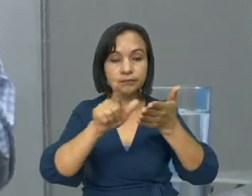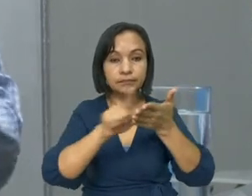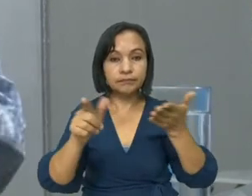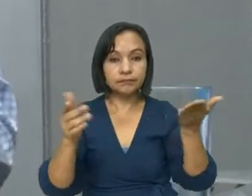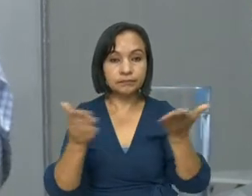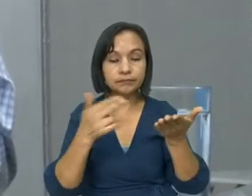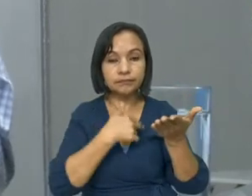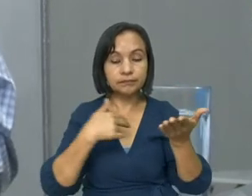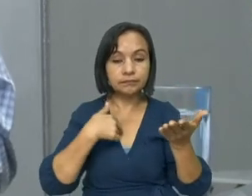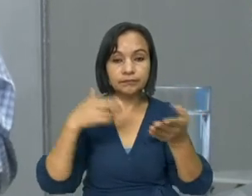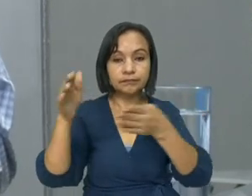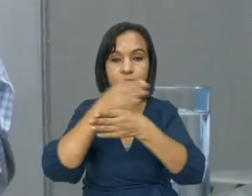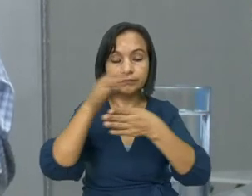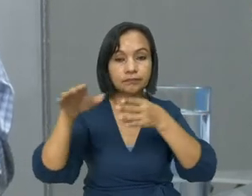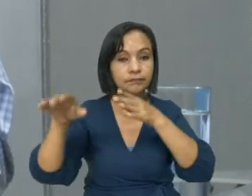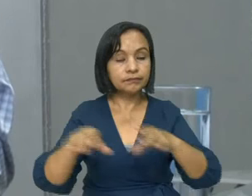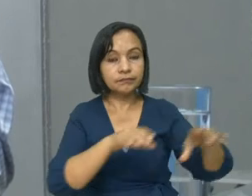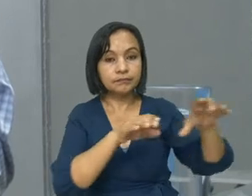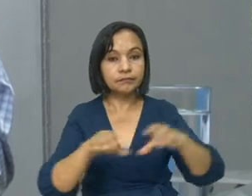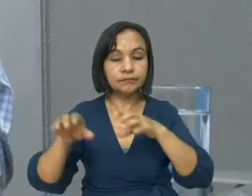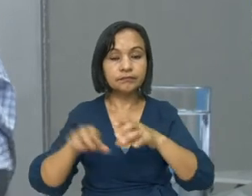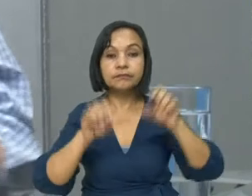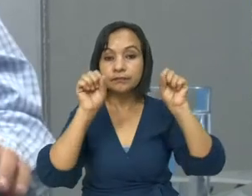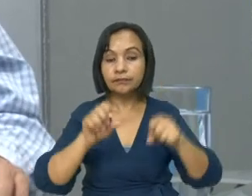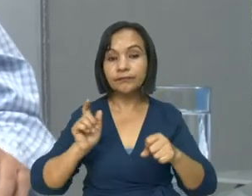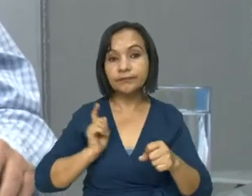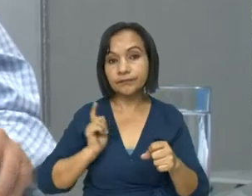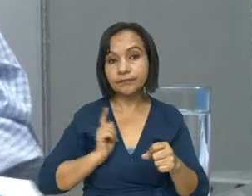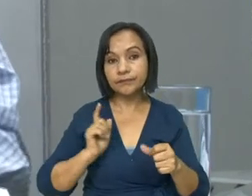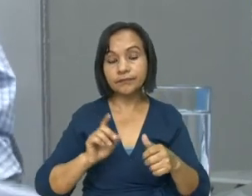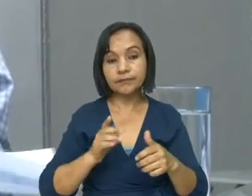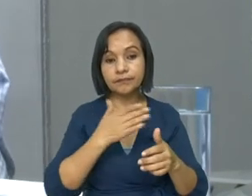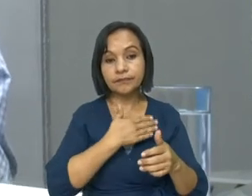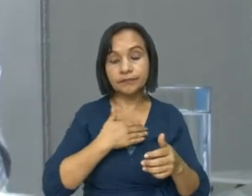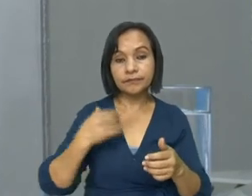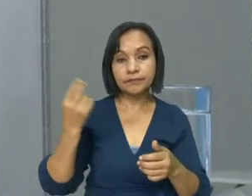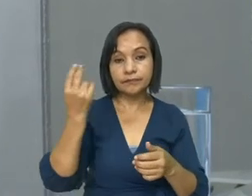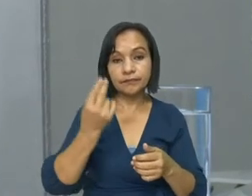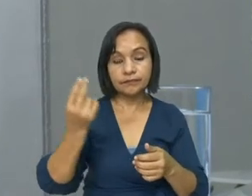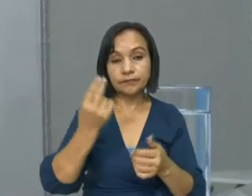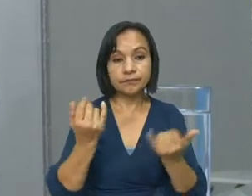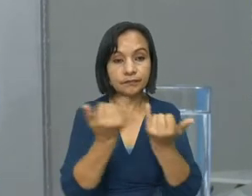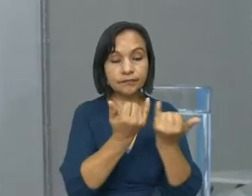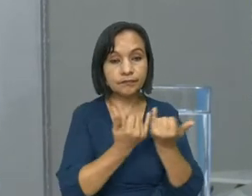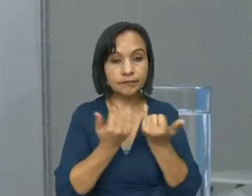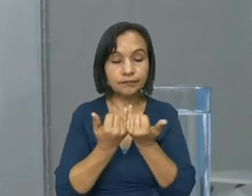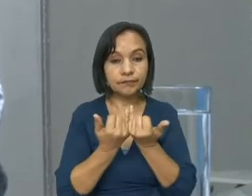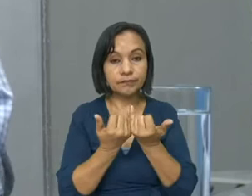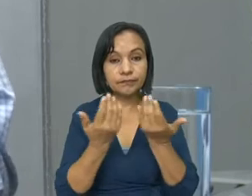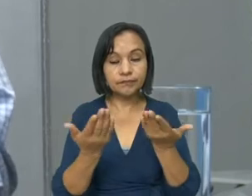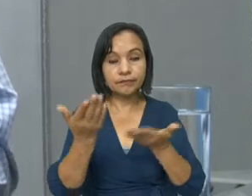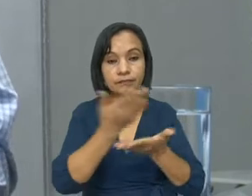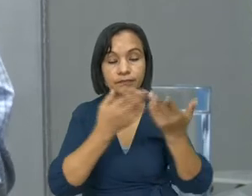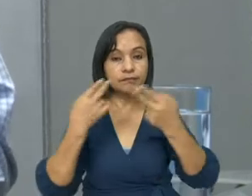y también hayan otras acciones de articulación, pues, para tener un mejor uso del recurso hídrico para los fines de